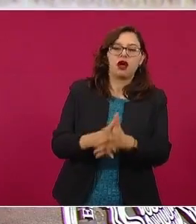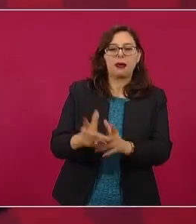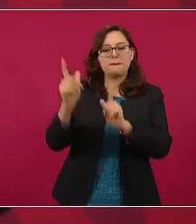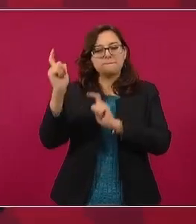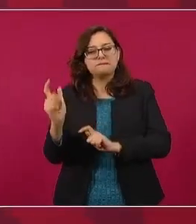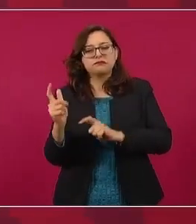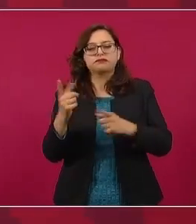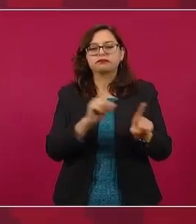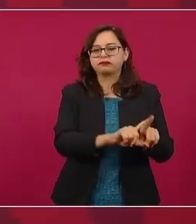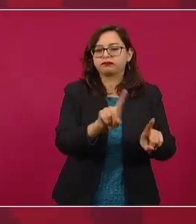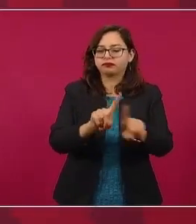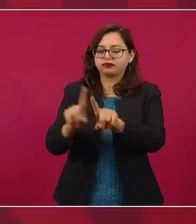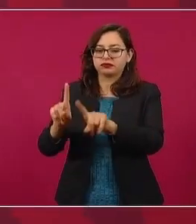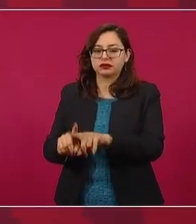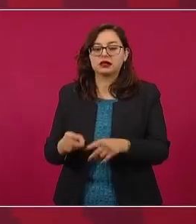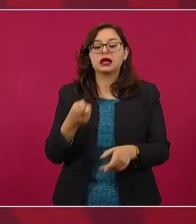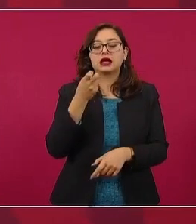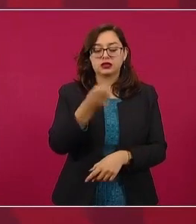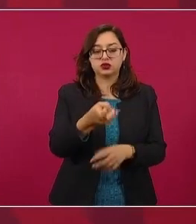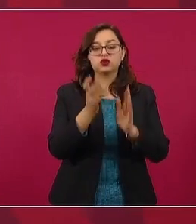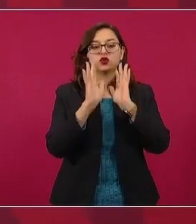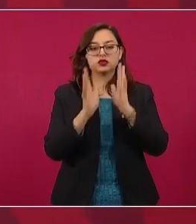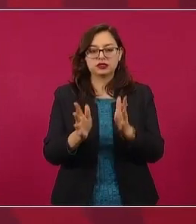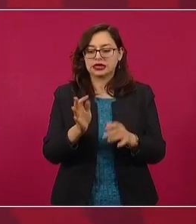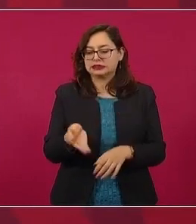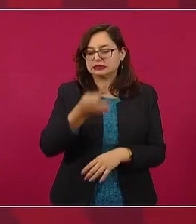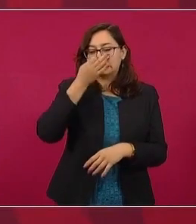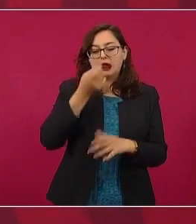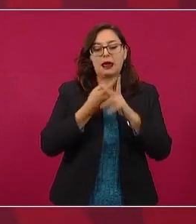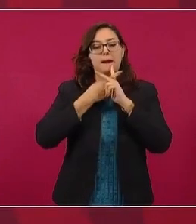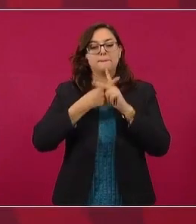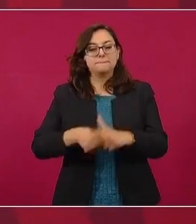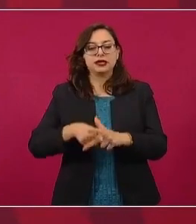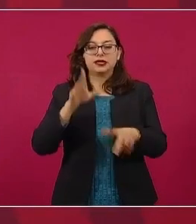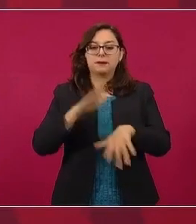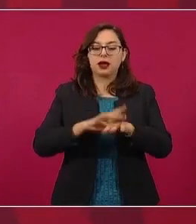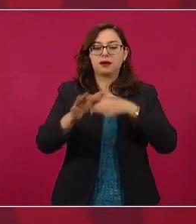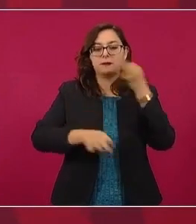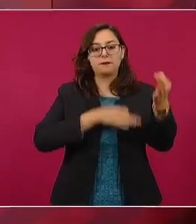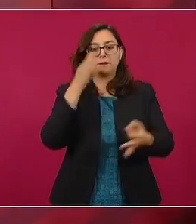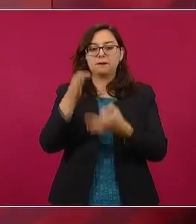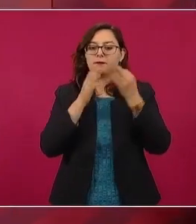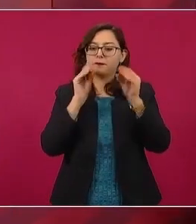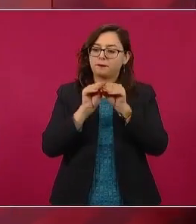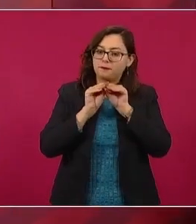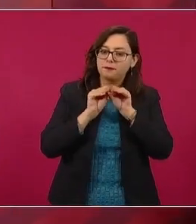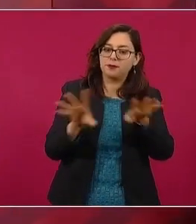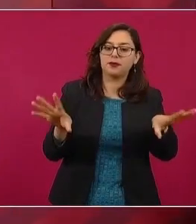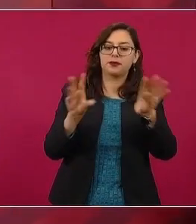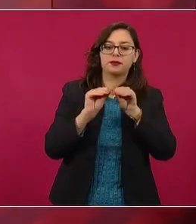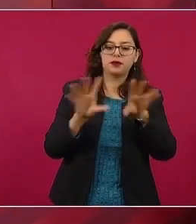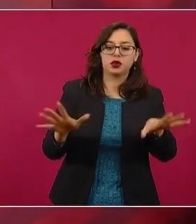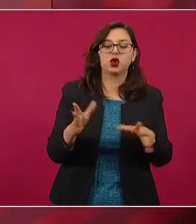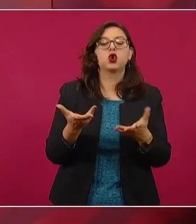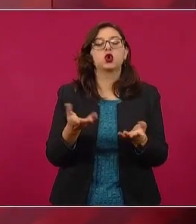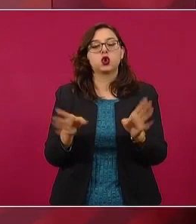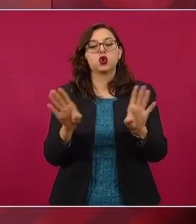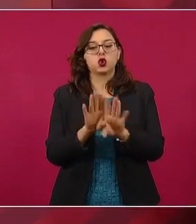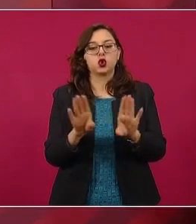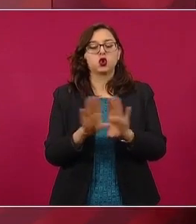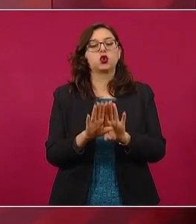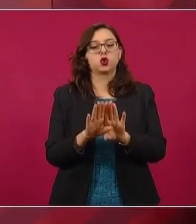estamos por iniciar una campaña en medios de comunicación precisamente para hacer conciencia de la afectación por